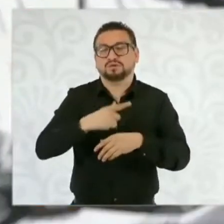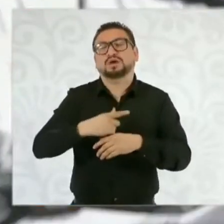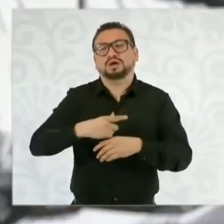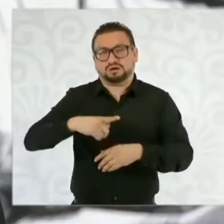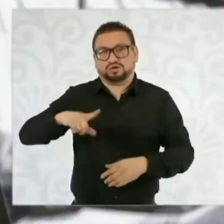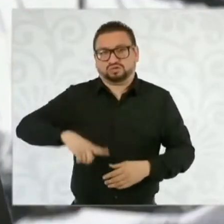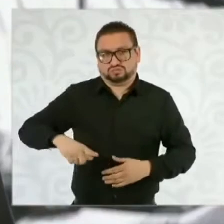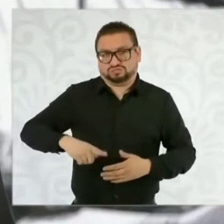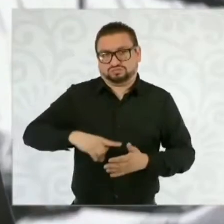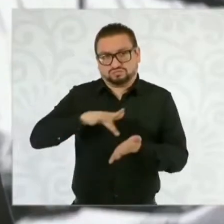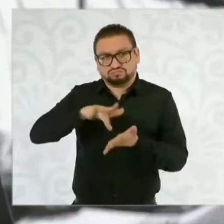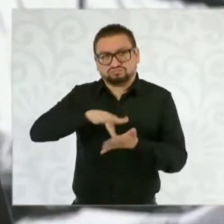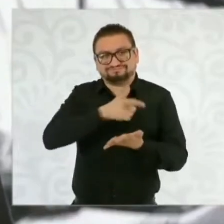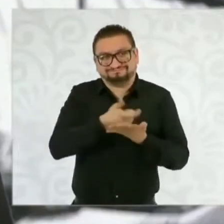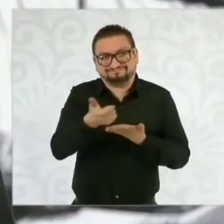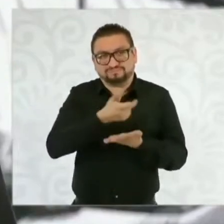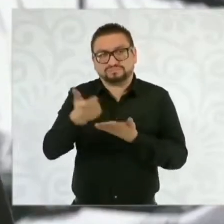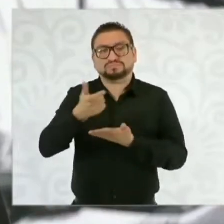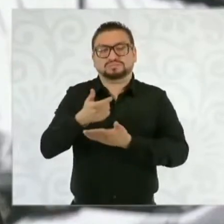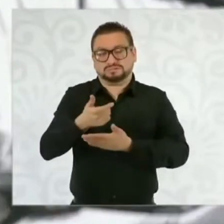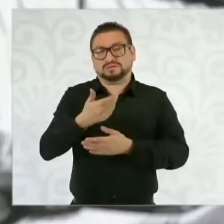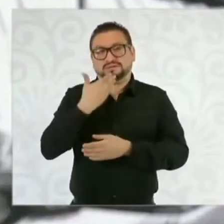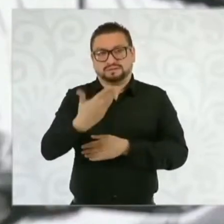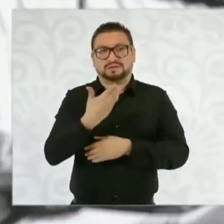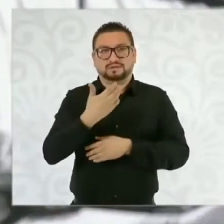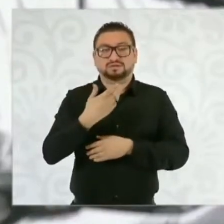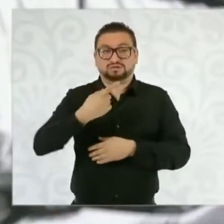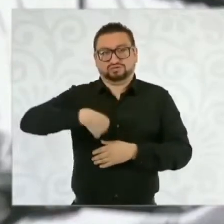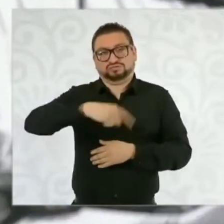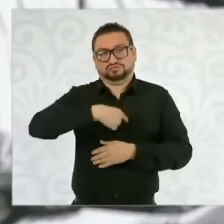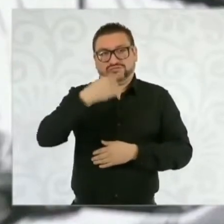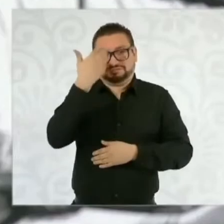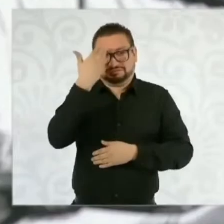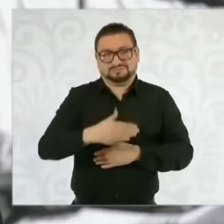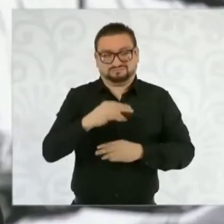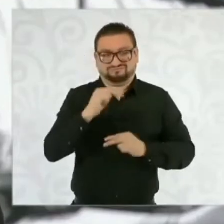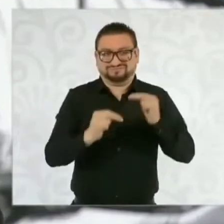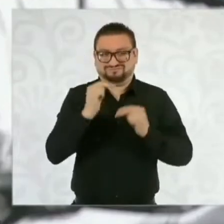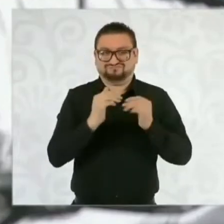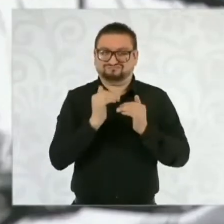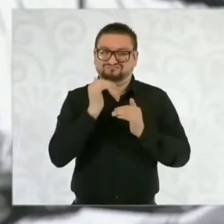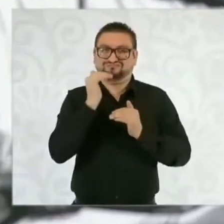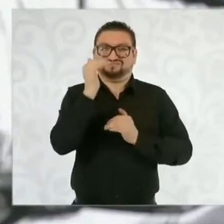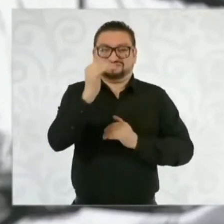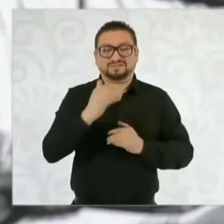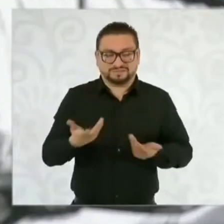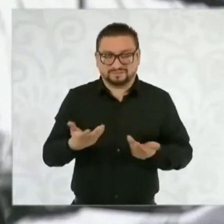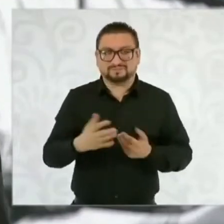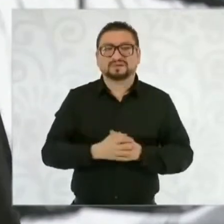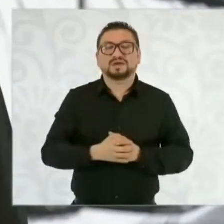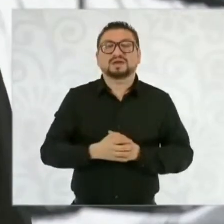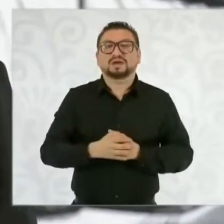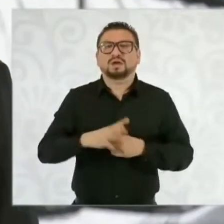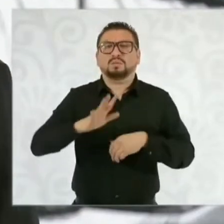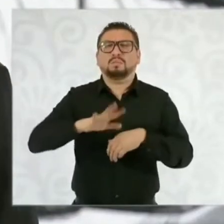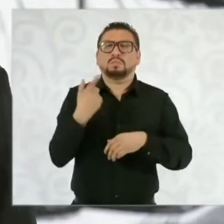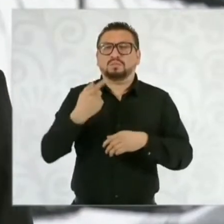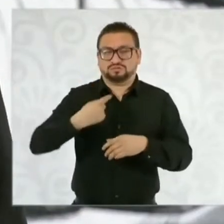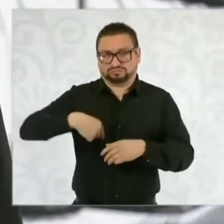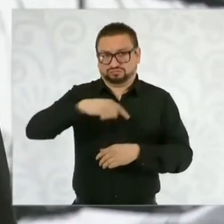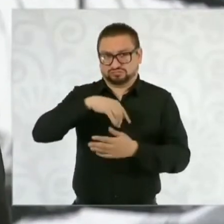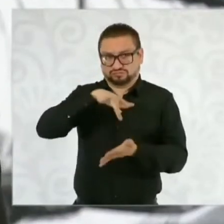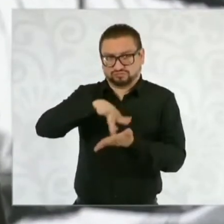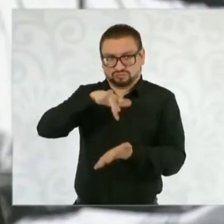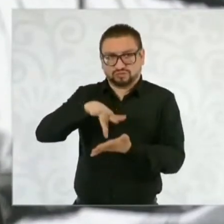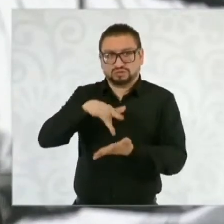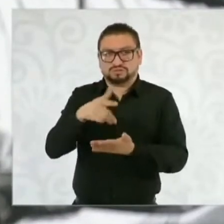política salarial. Con toda certeza, esta cifra va a aumentar no solamente por la contribución que se está